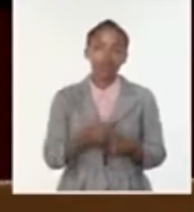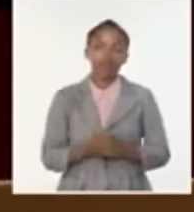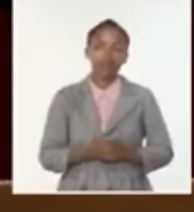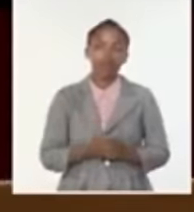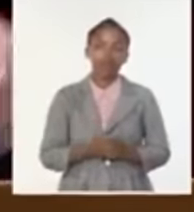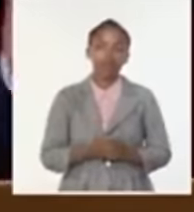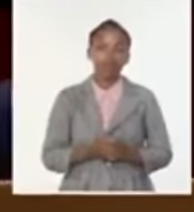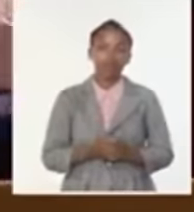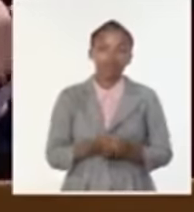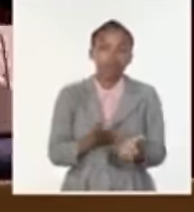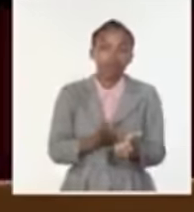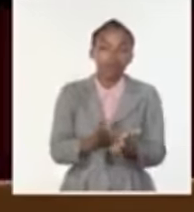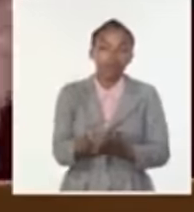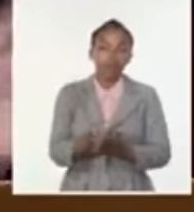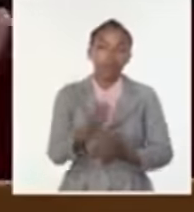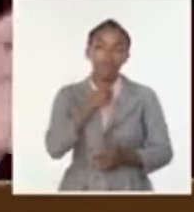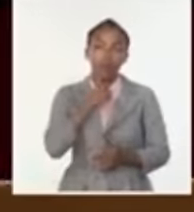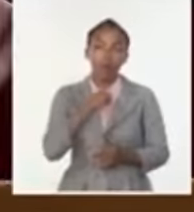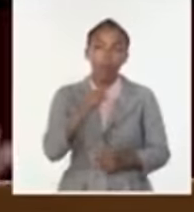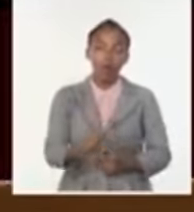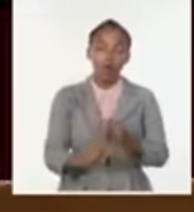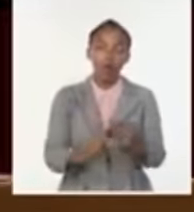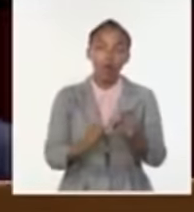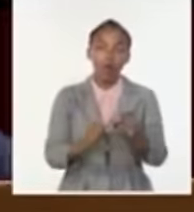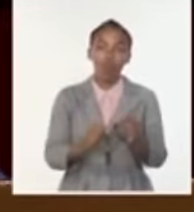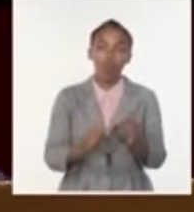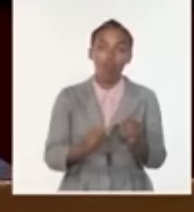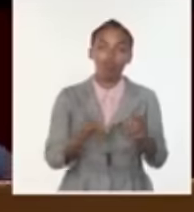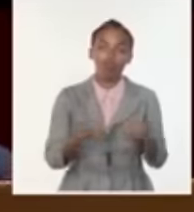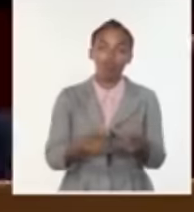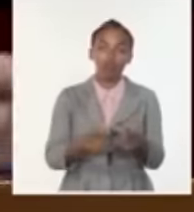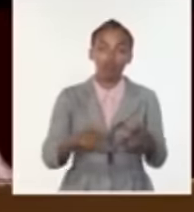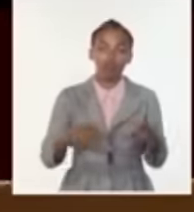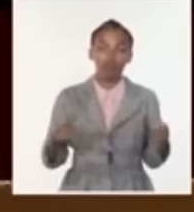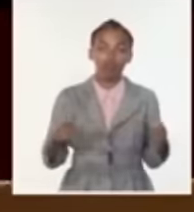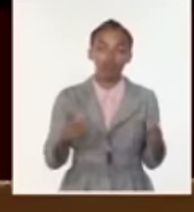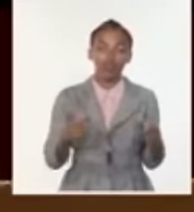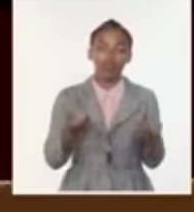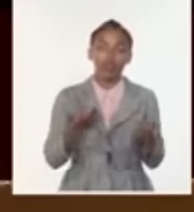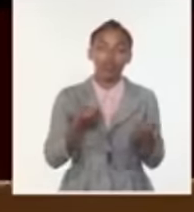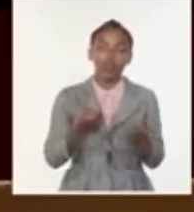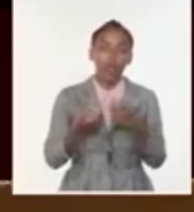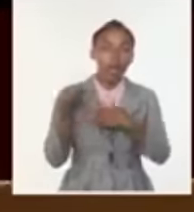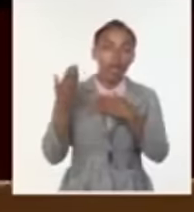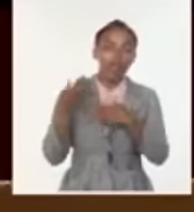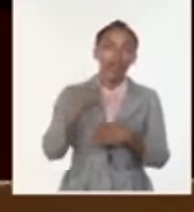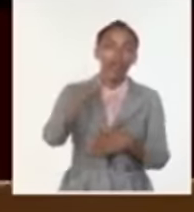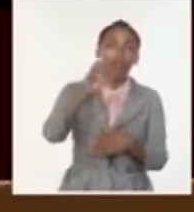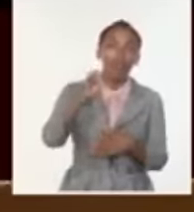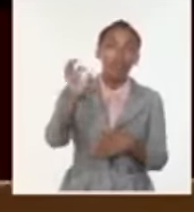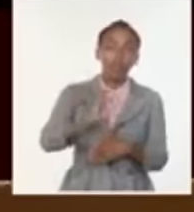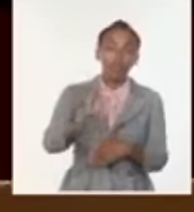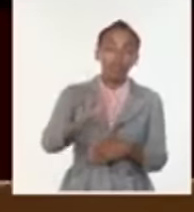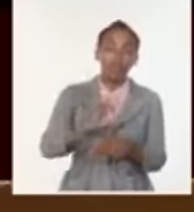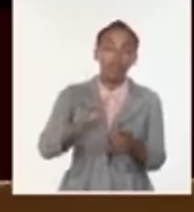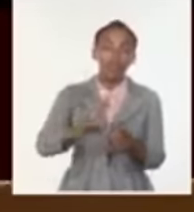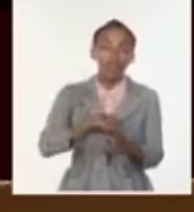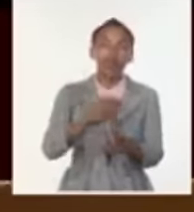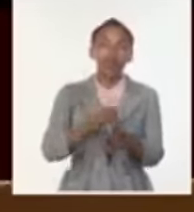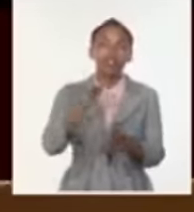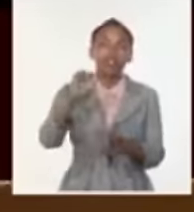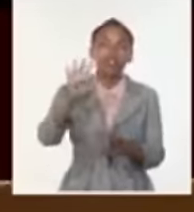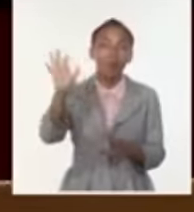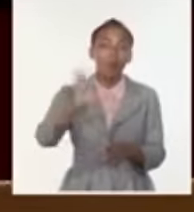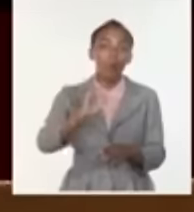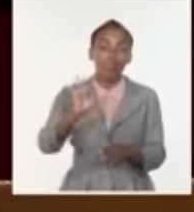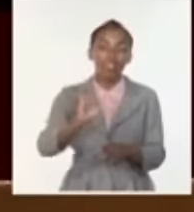caña que hemos dado y ha ido subiendo, está en un 60 y pico%, estaba en 40% hace una semana atrás, pero es insuficiente y